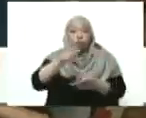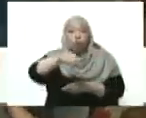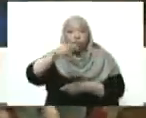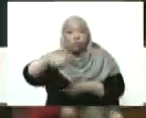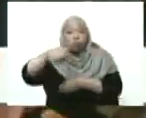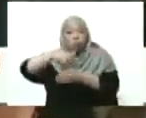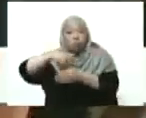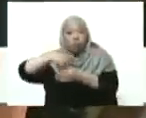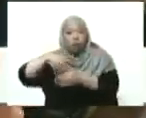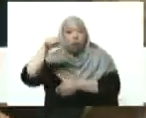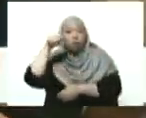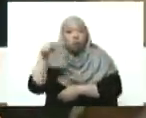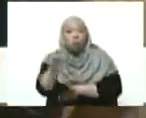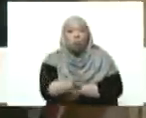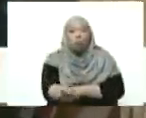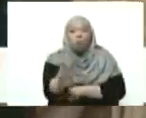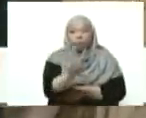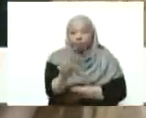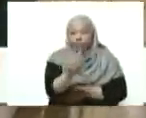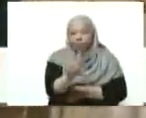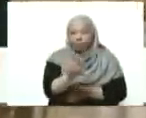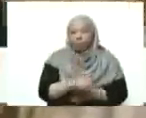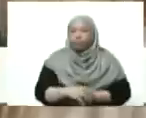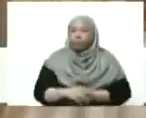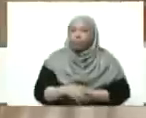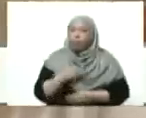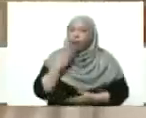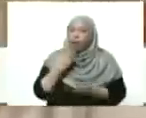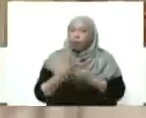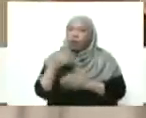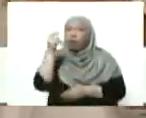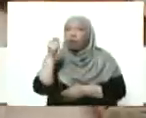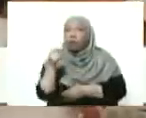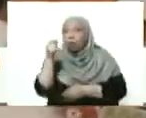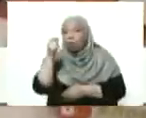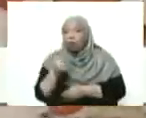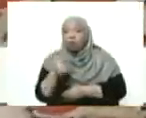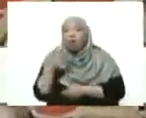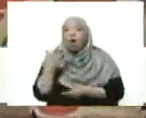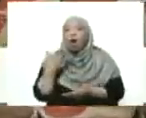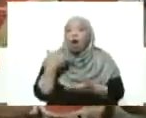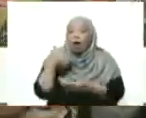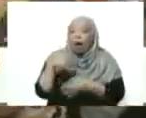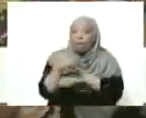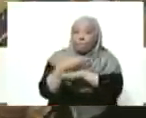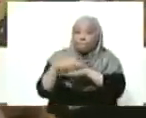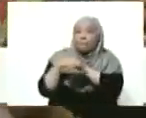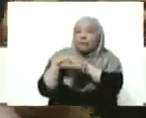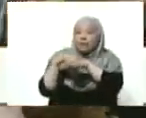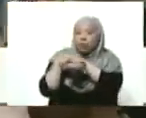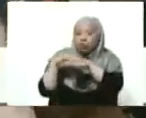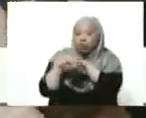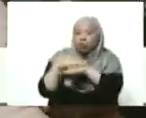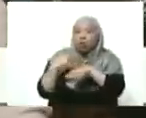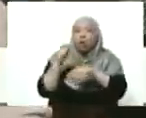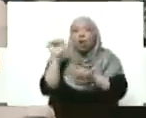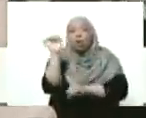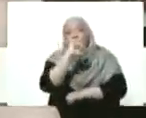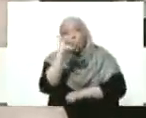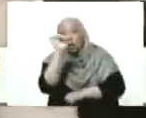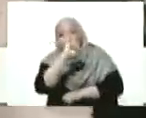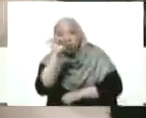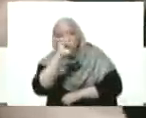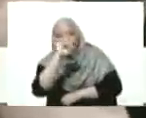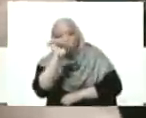venezolano. Bien, agradecemos las palabras del diputado Pedro Carreño. También vamos a conversar con el ministro del Poder Popular para Transporte, Ramón